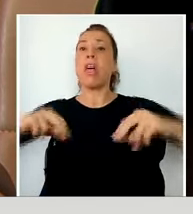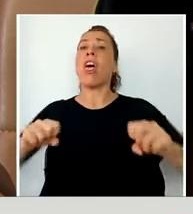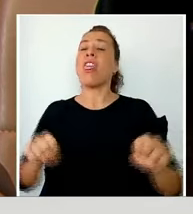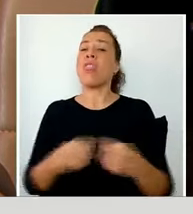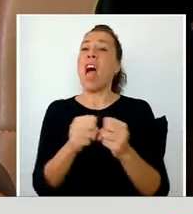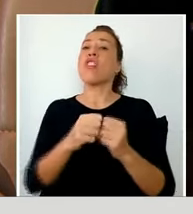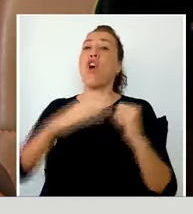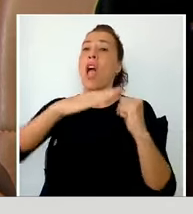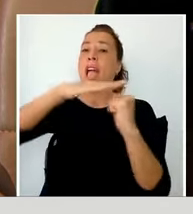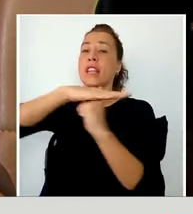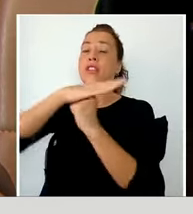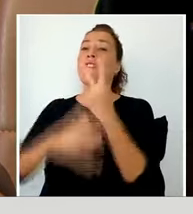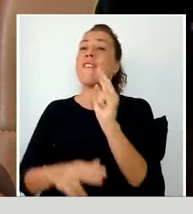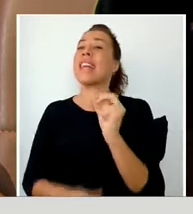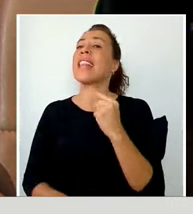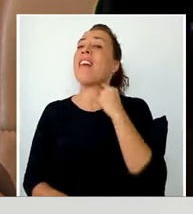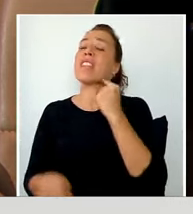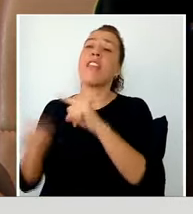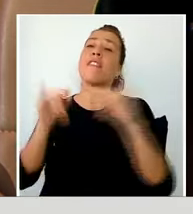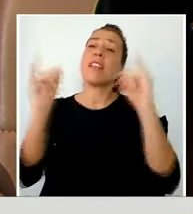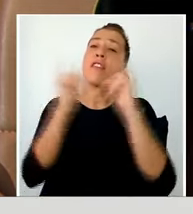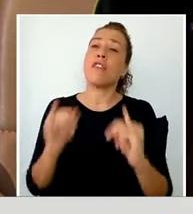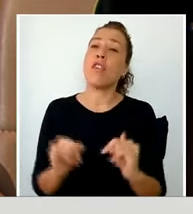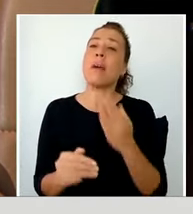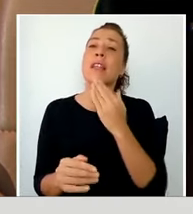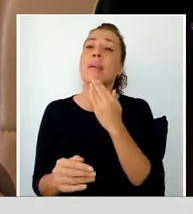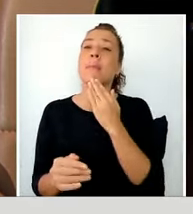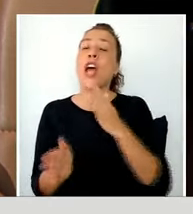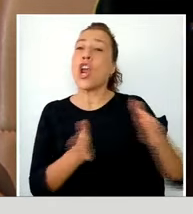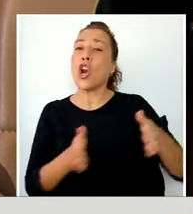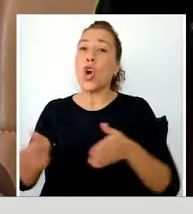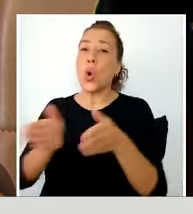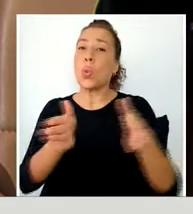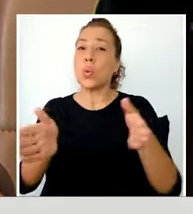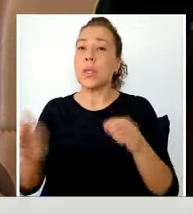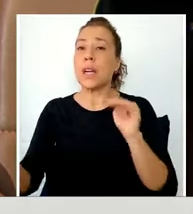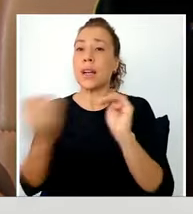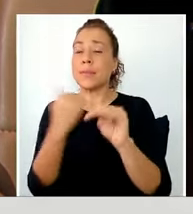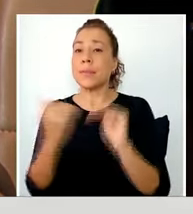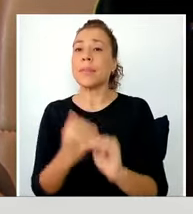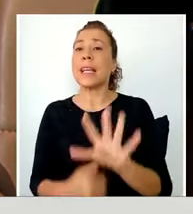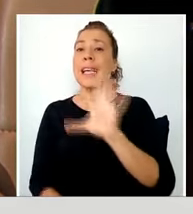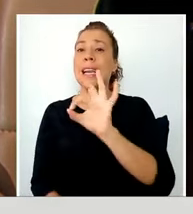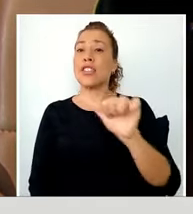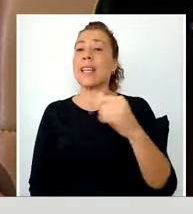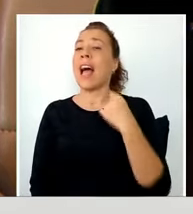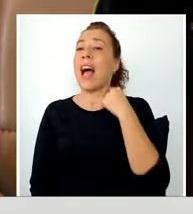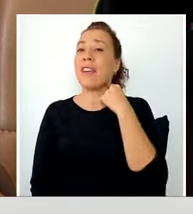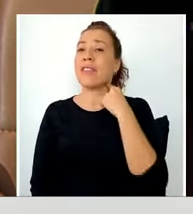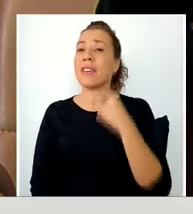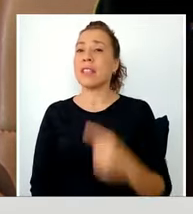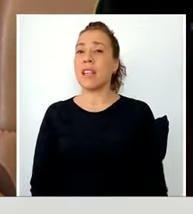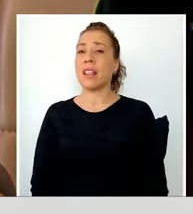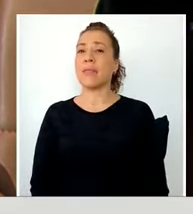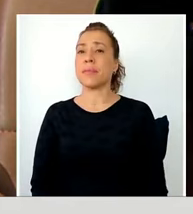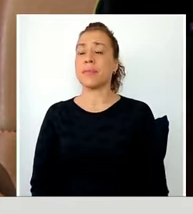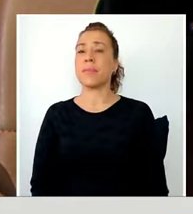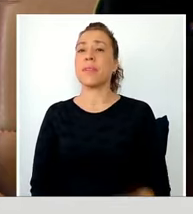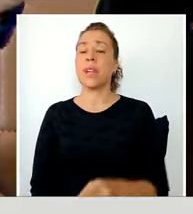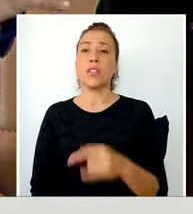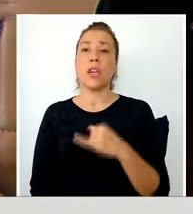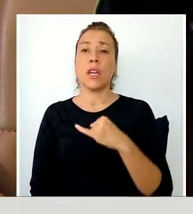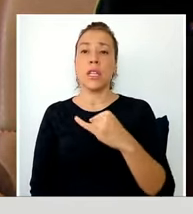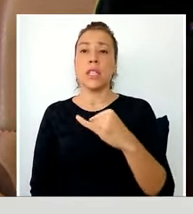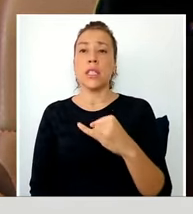condiciones y respecto a la situación de rutas y caminos 506 se encuentran afectados entre otras situaciones que mantienen en